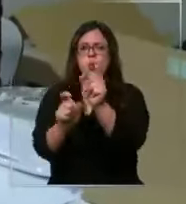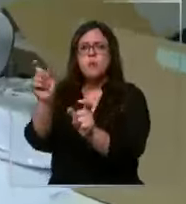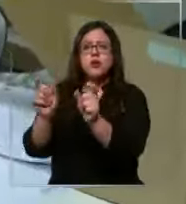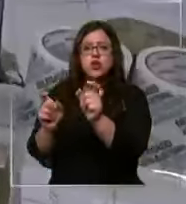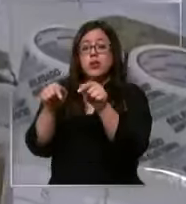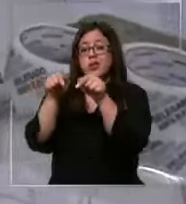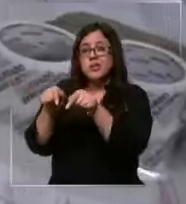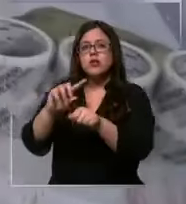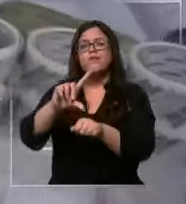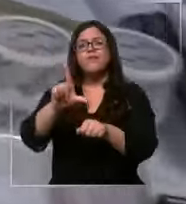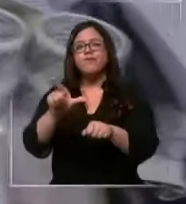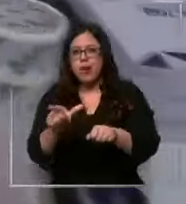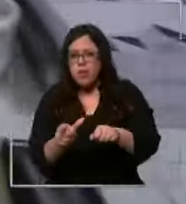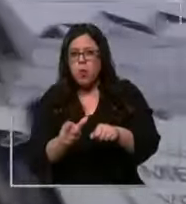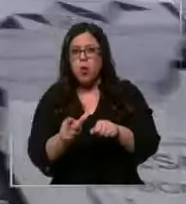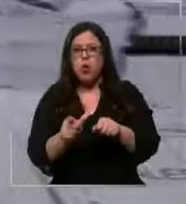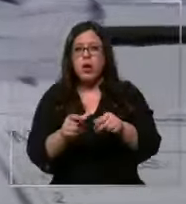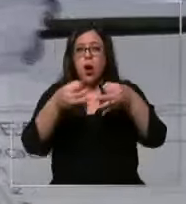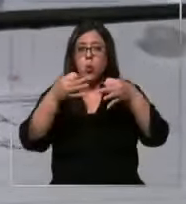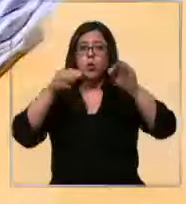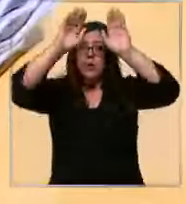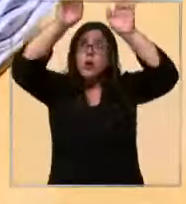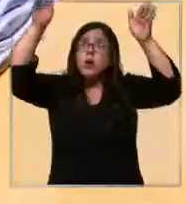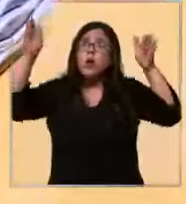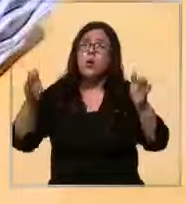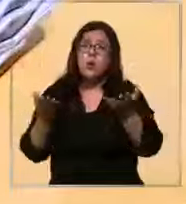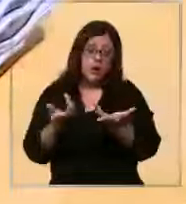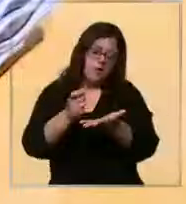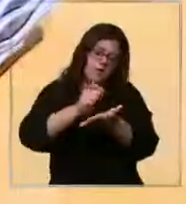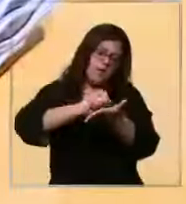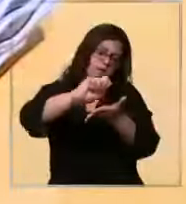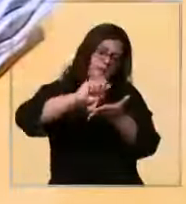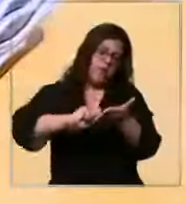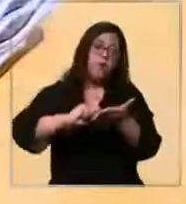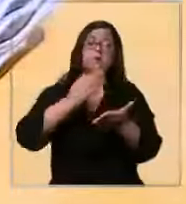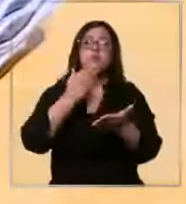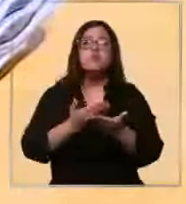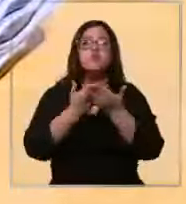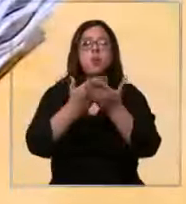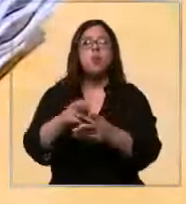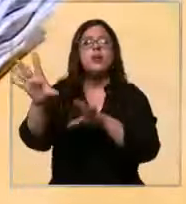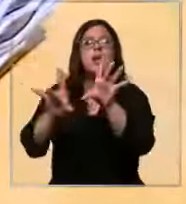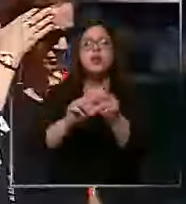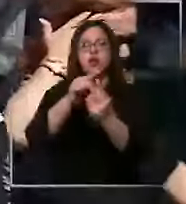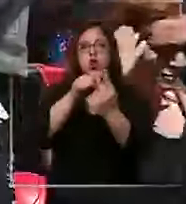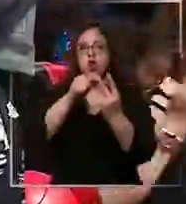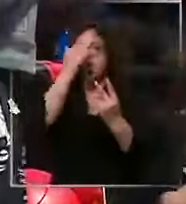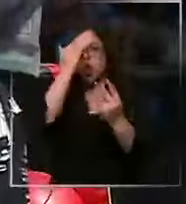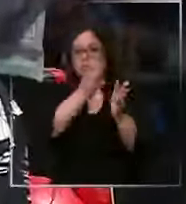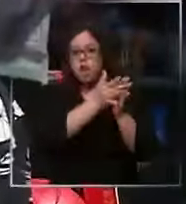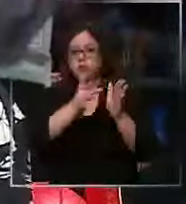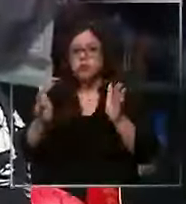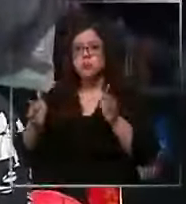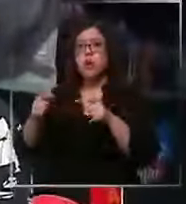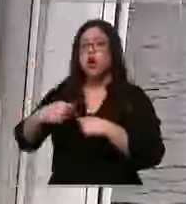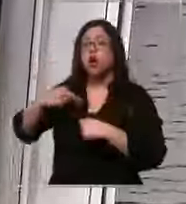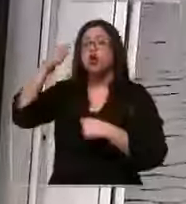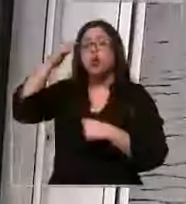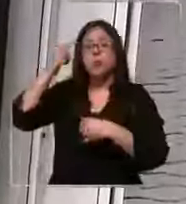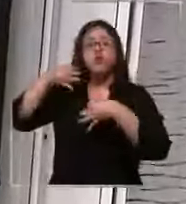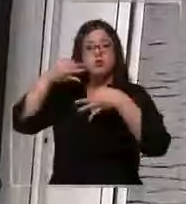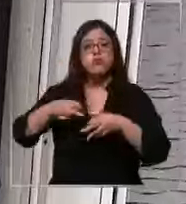que podría demorar el proceso en la Cámara Secreta y por eso la propuesta de una elección en 2 días. Y yo creo que es conveniente